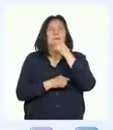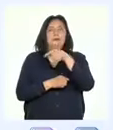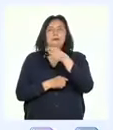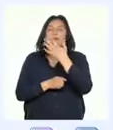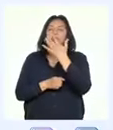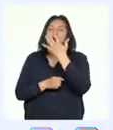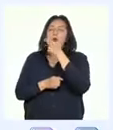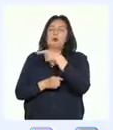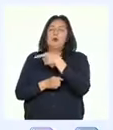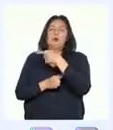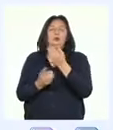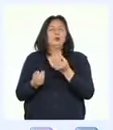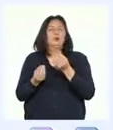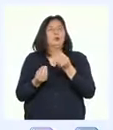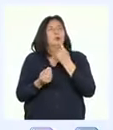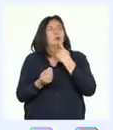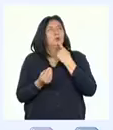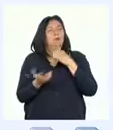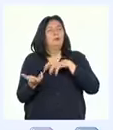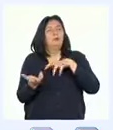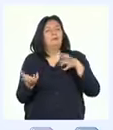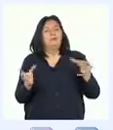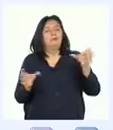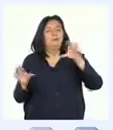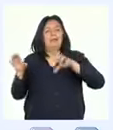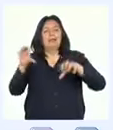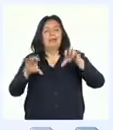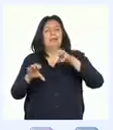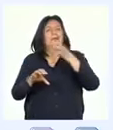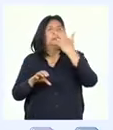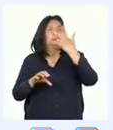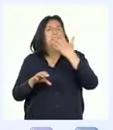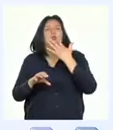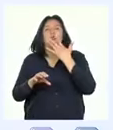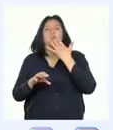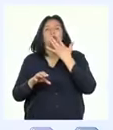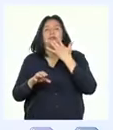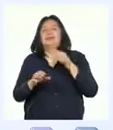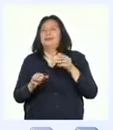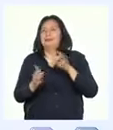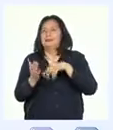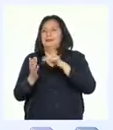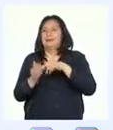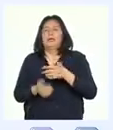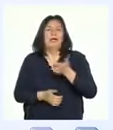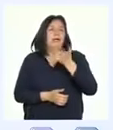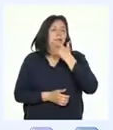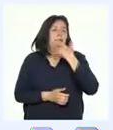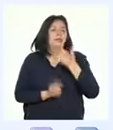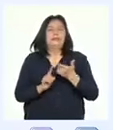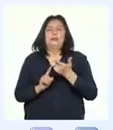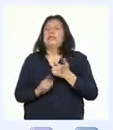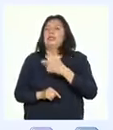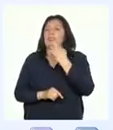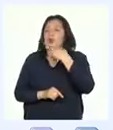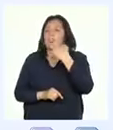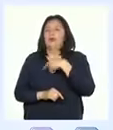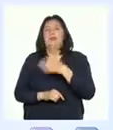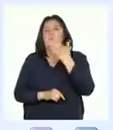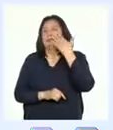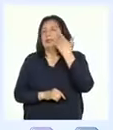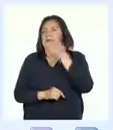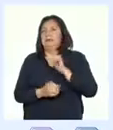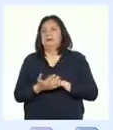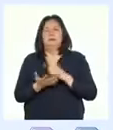ese tono lo consiguieron mezclando 3 colores de pintura: amarilla, roja y